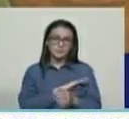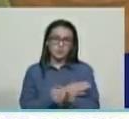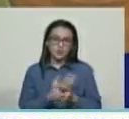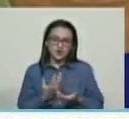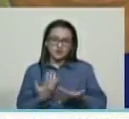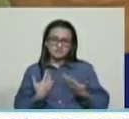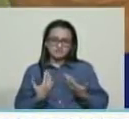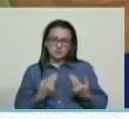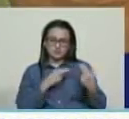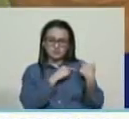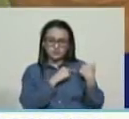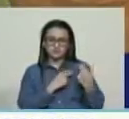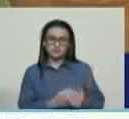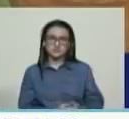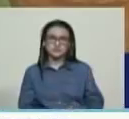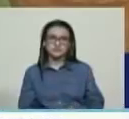manos.